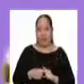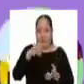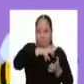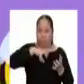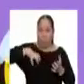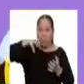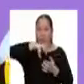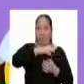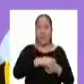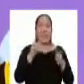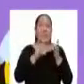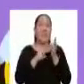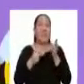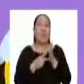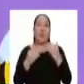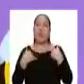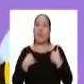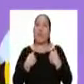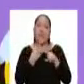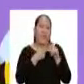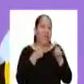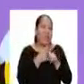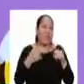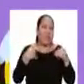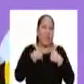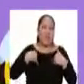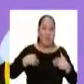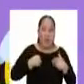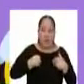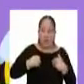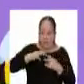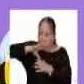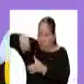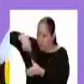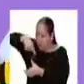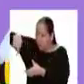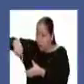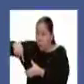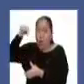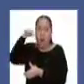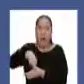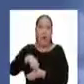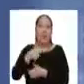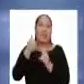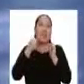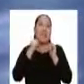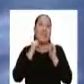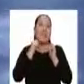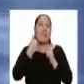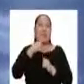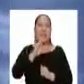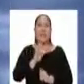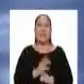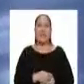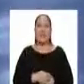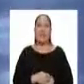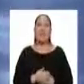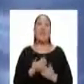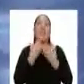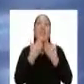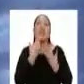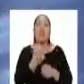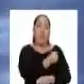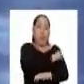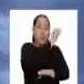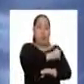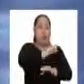de biodiversidad de especies de todo el planeta. Y esto ha sido posible gracias a tres factores: la cordillera de los Andes,